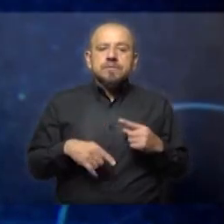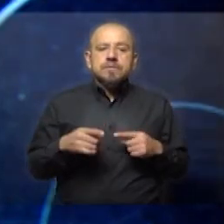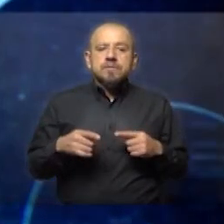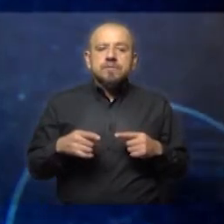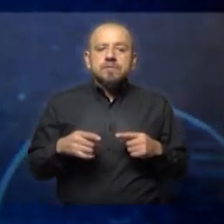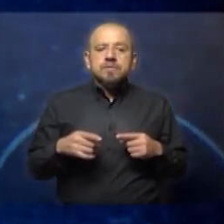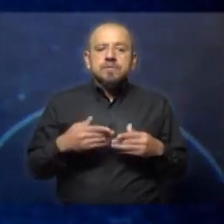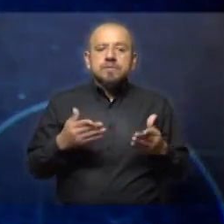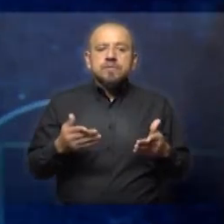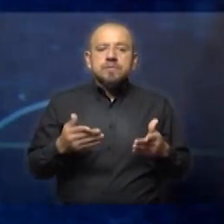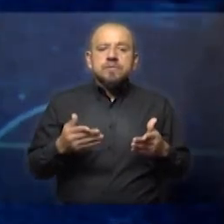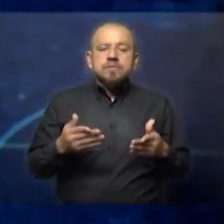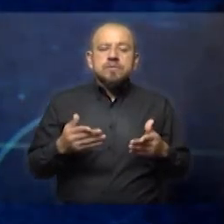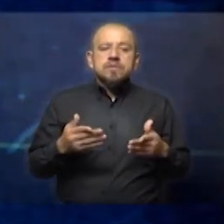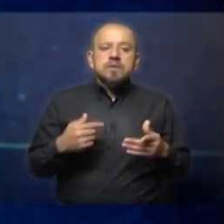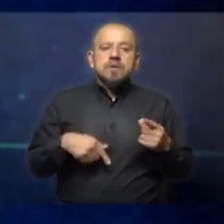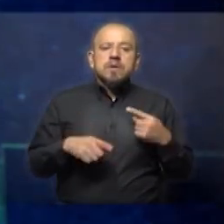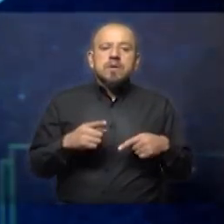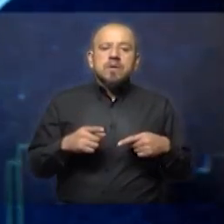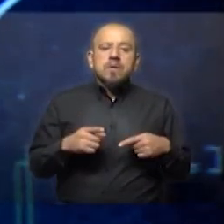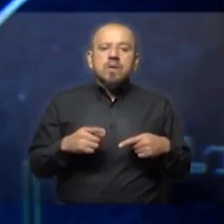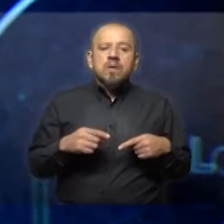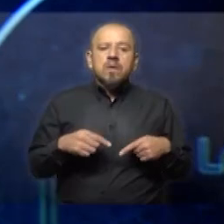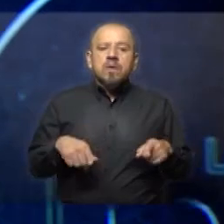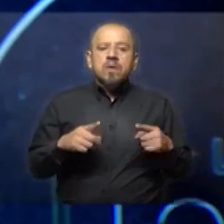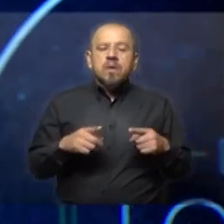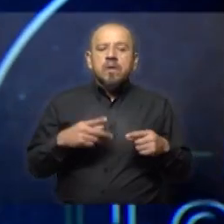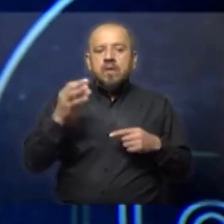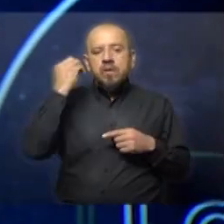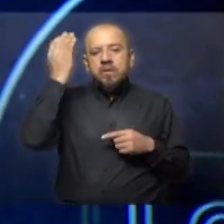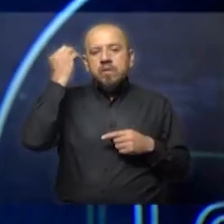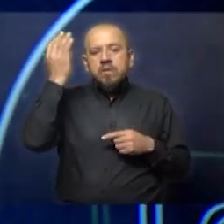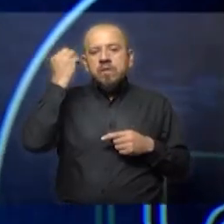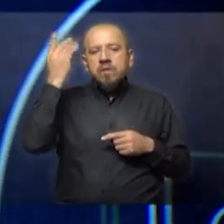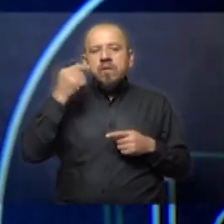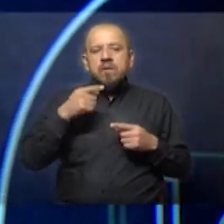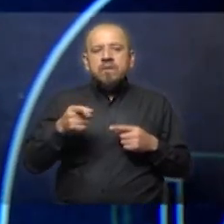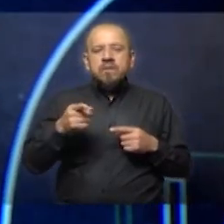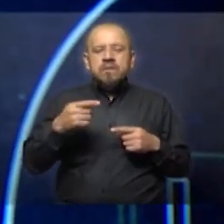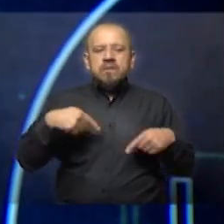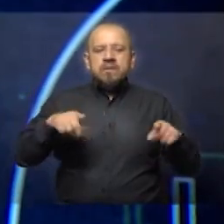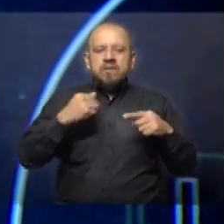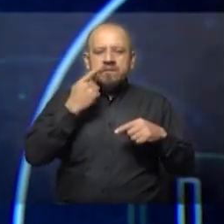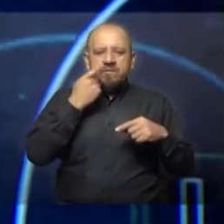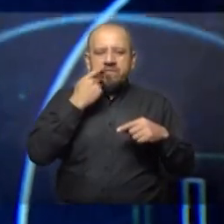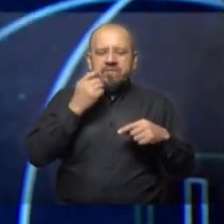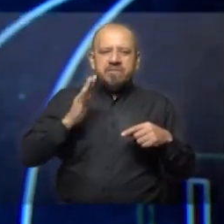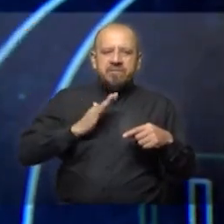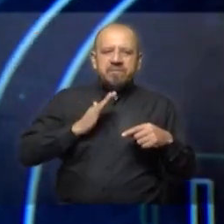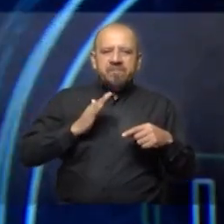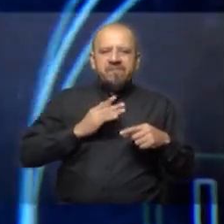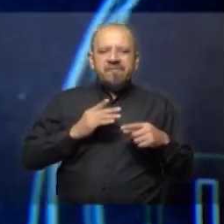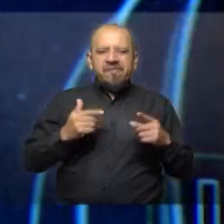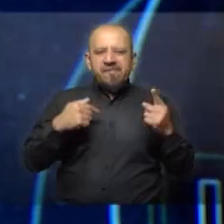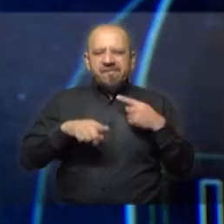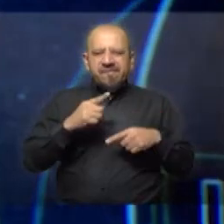esas para plasmarse en algún lugar de la obra de oferta de la conferencia que dice cuando un cuando un hombre y una mujer se unen